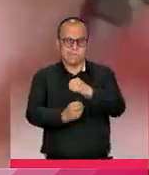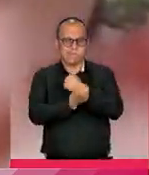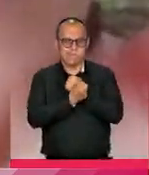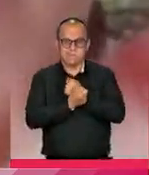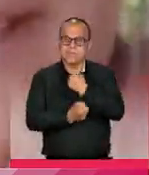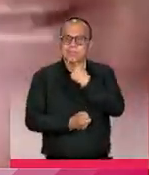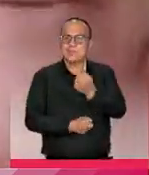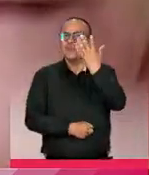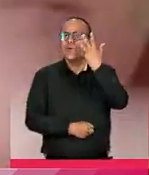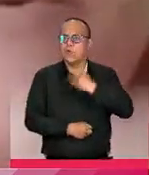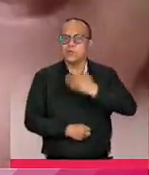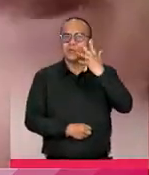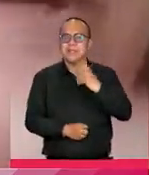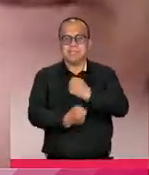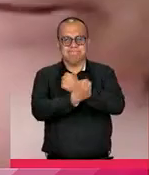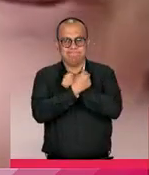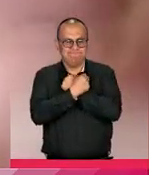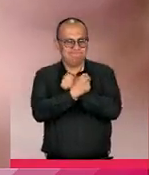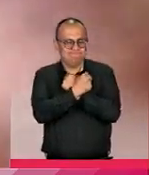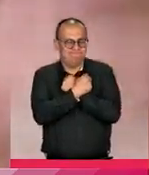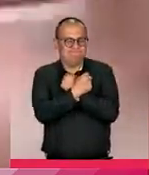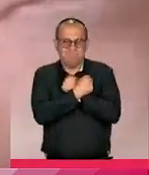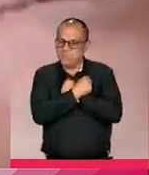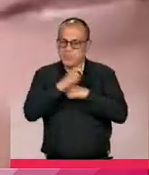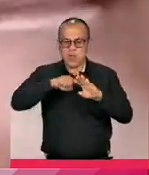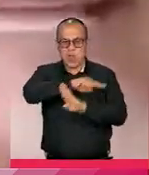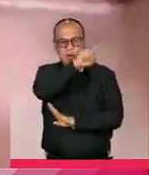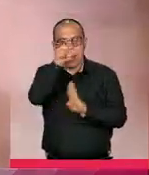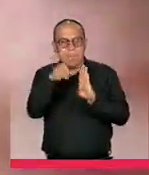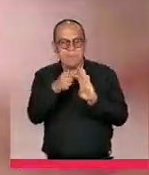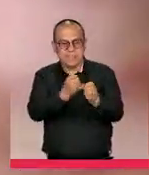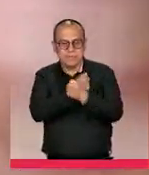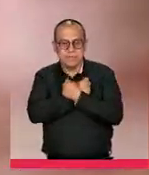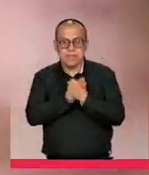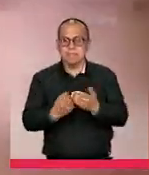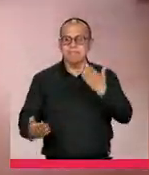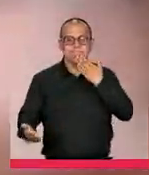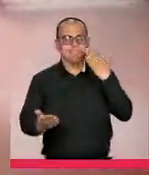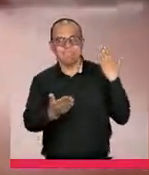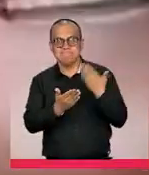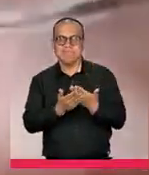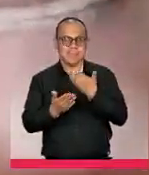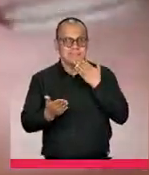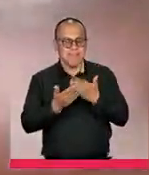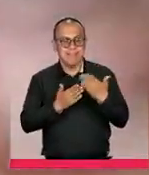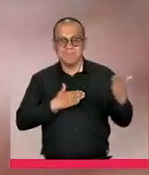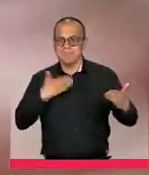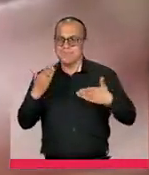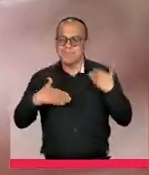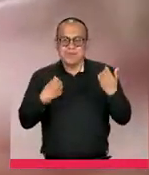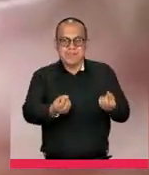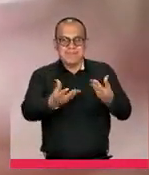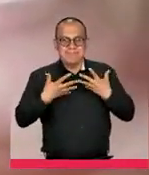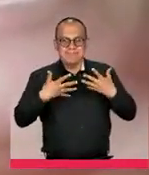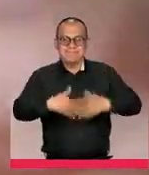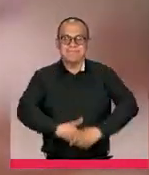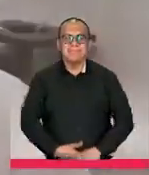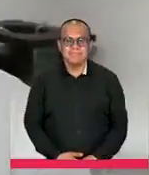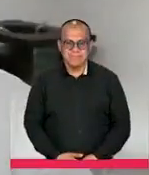yo le digo todos los días que lo amo, que lo adoro con todo mi corazón y que gracias por tantas alegrías que nos da.